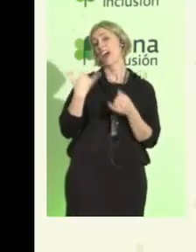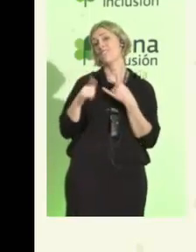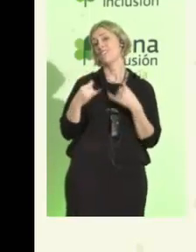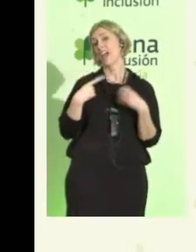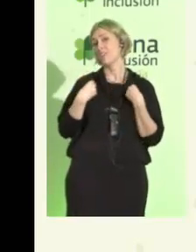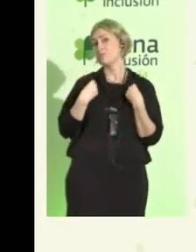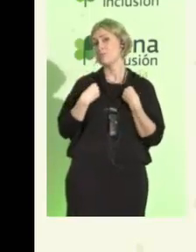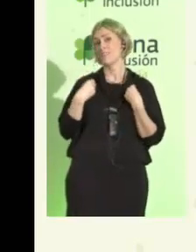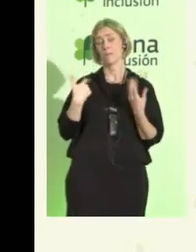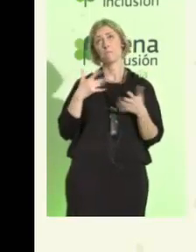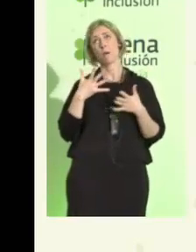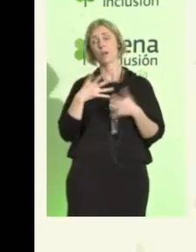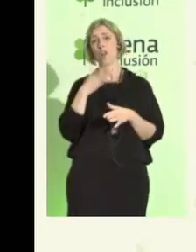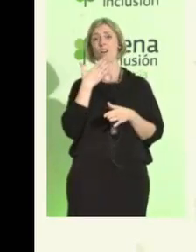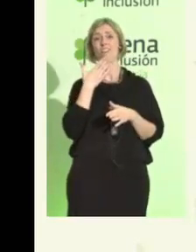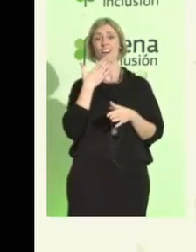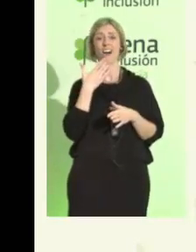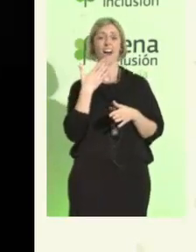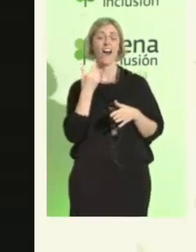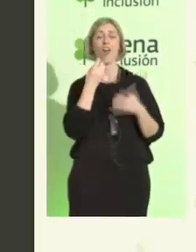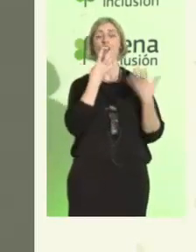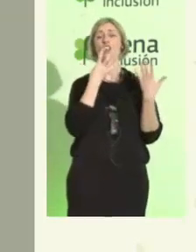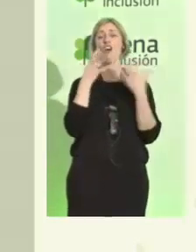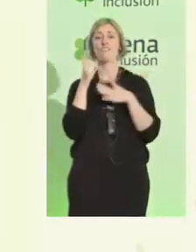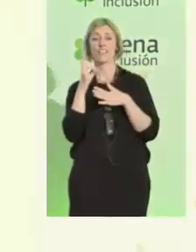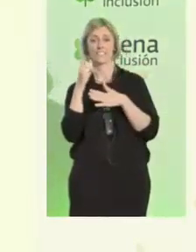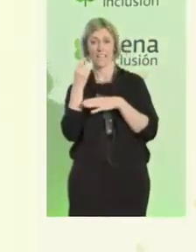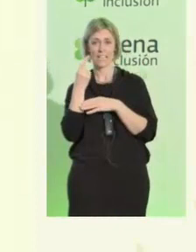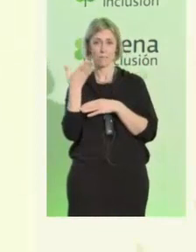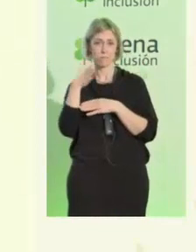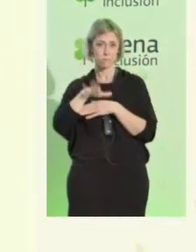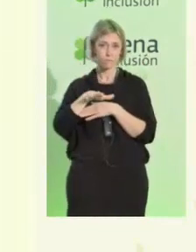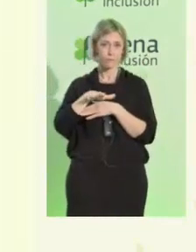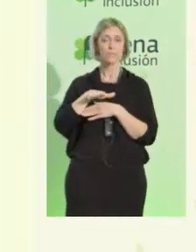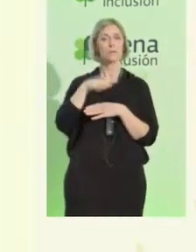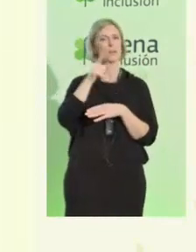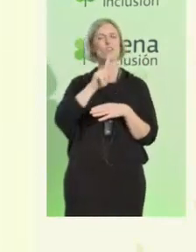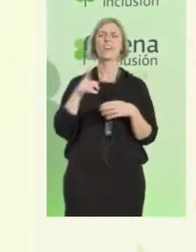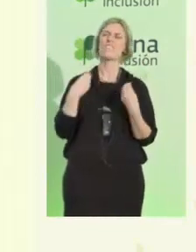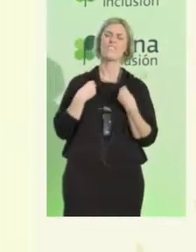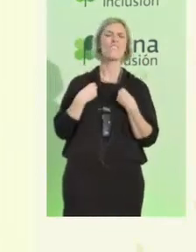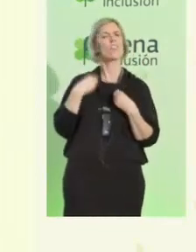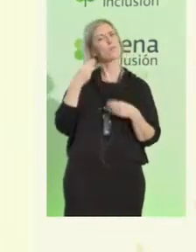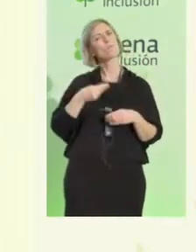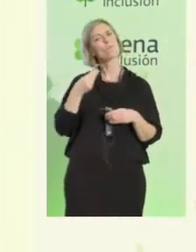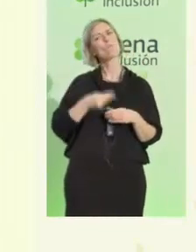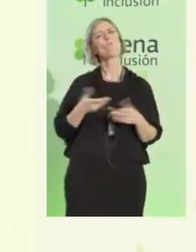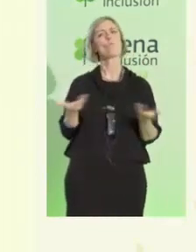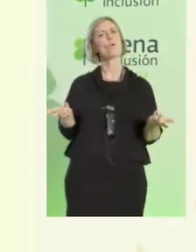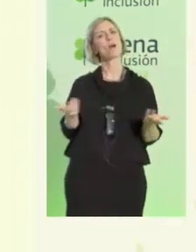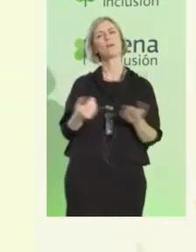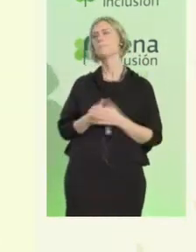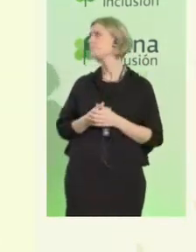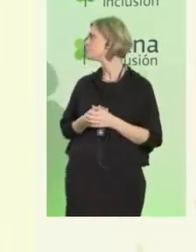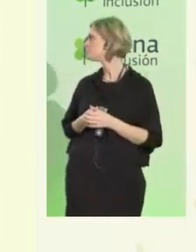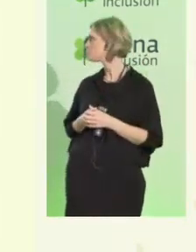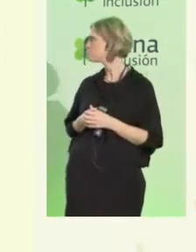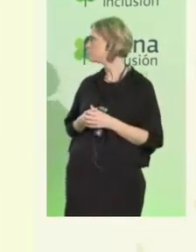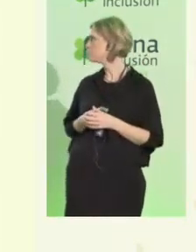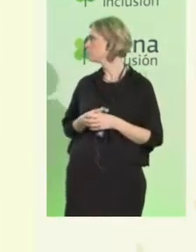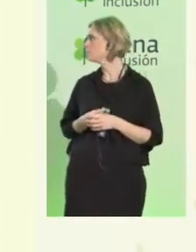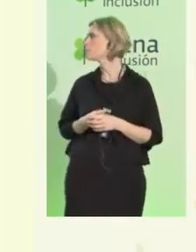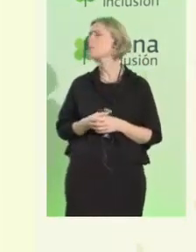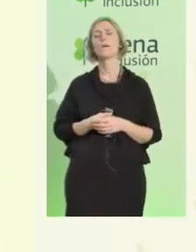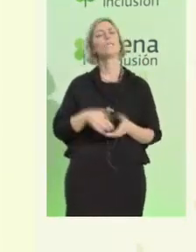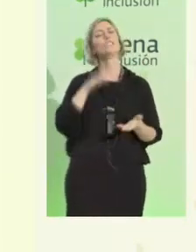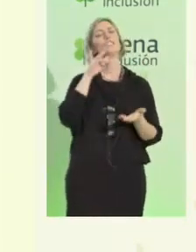años cuando murió, pero creo que vivió una vida muy buena. Y quiero mostraros esto. Cuando salió de